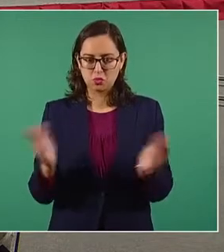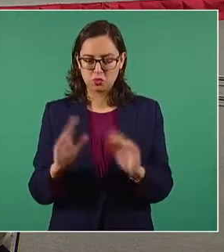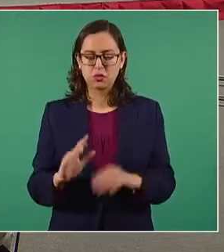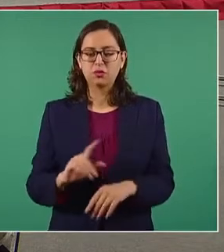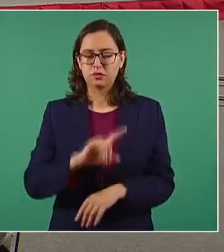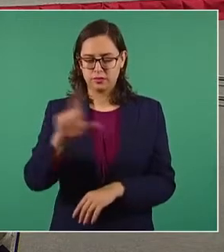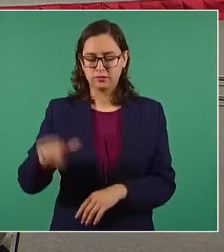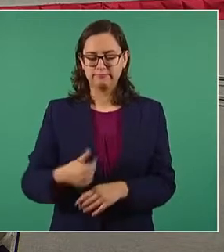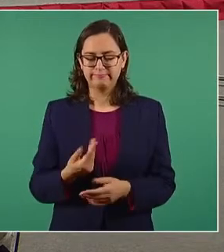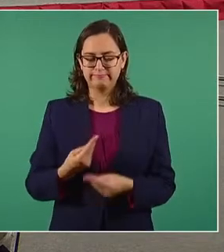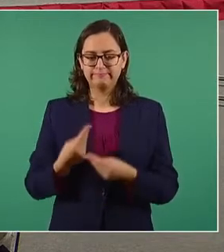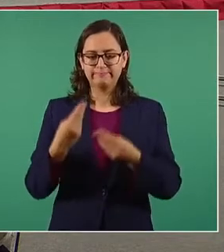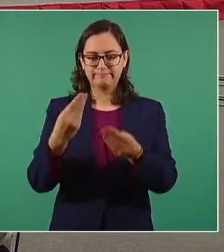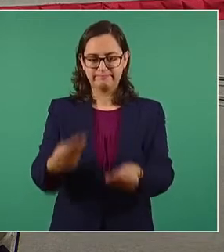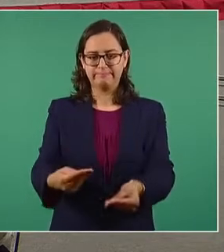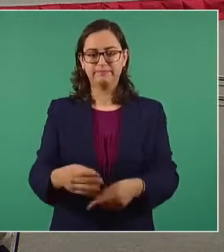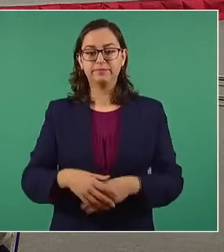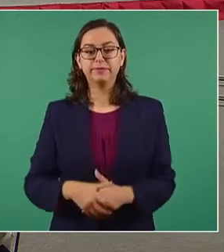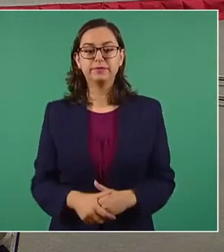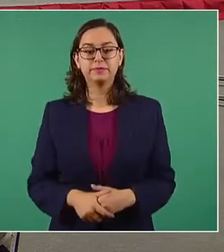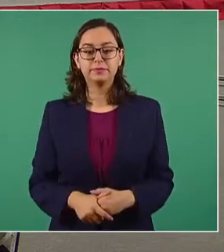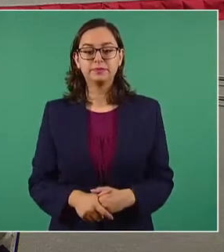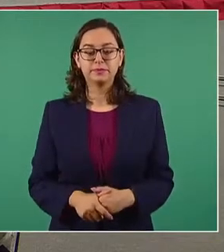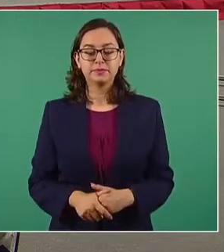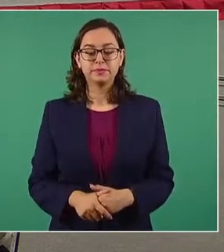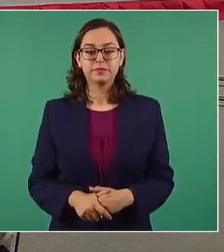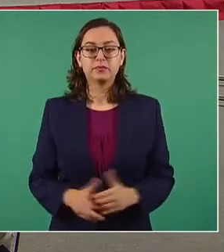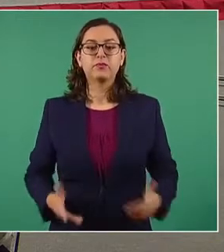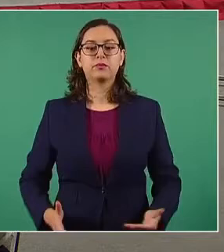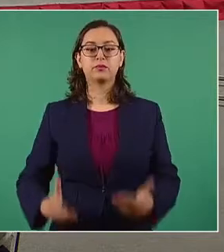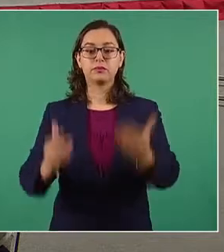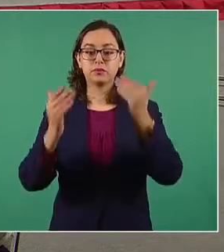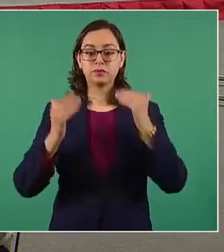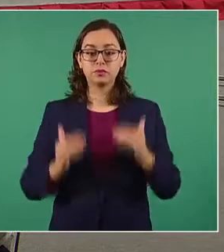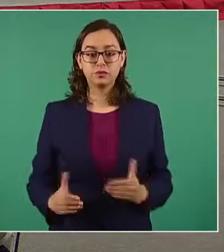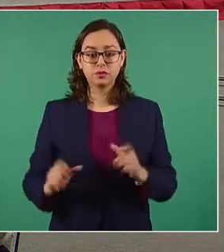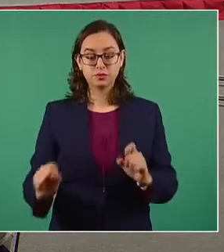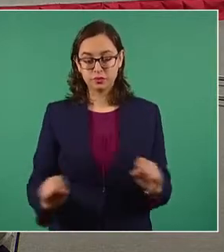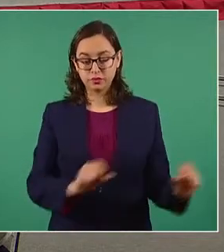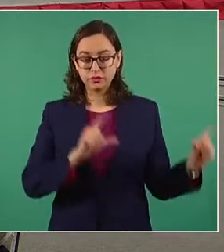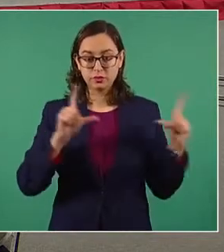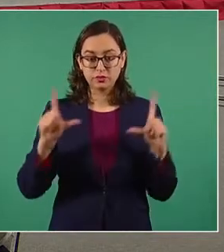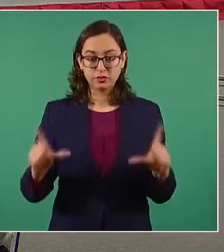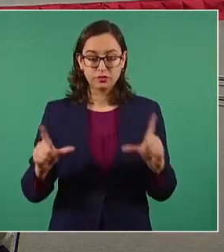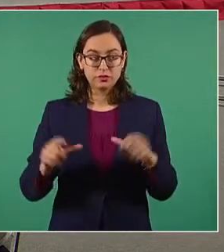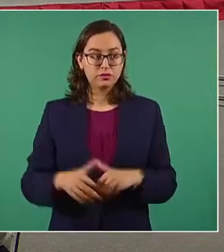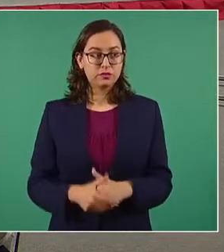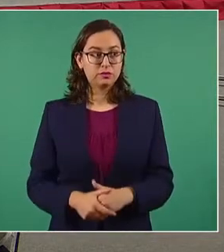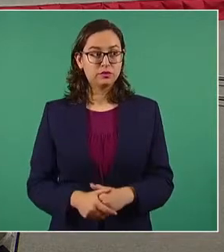muestro posteriormente. ¿Me podrían pasar la segunda?